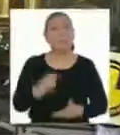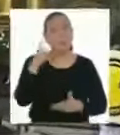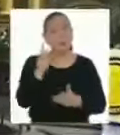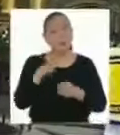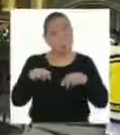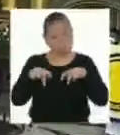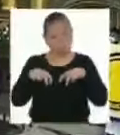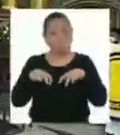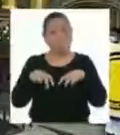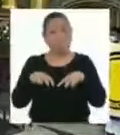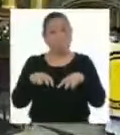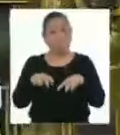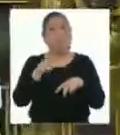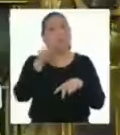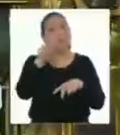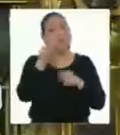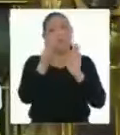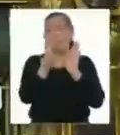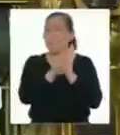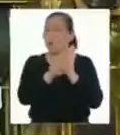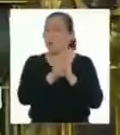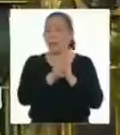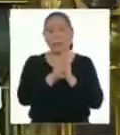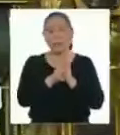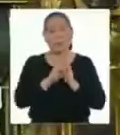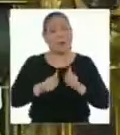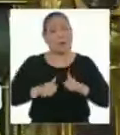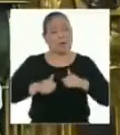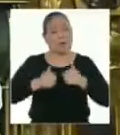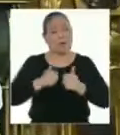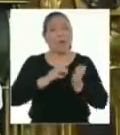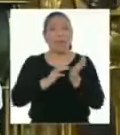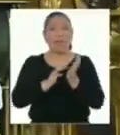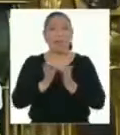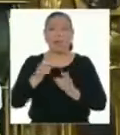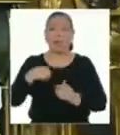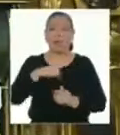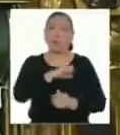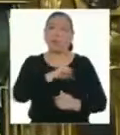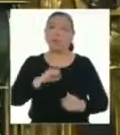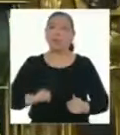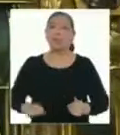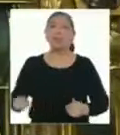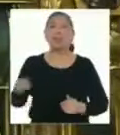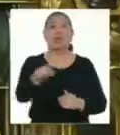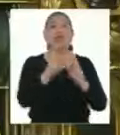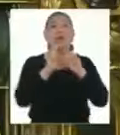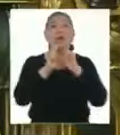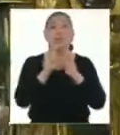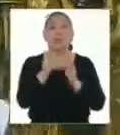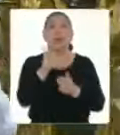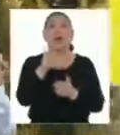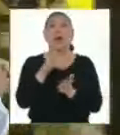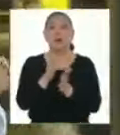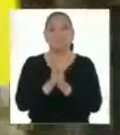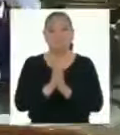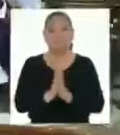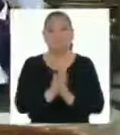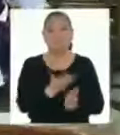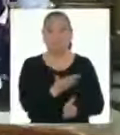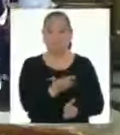que caminemos según tu voluntad en toda nuestra vida, por Jesucristo nuestro Señor. Amén.